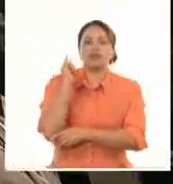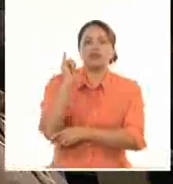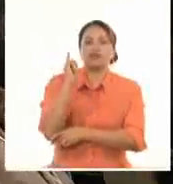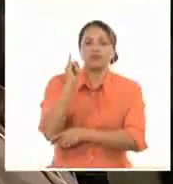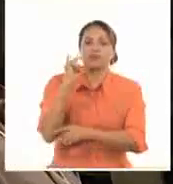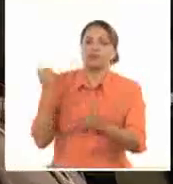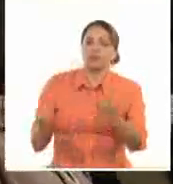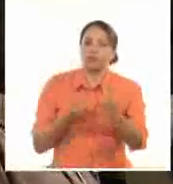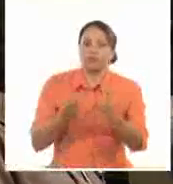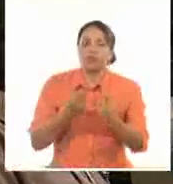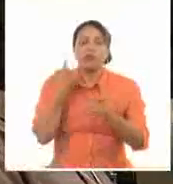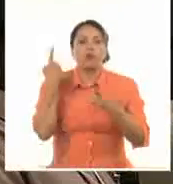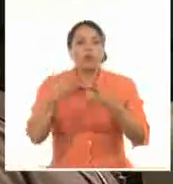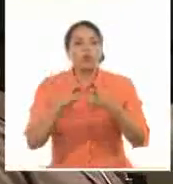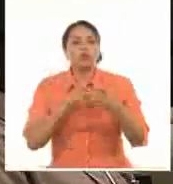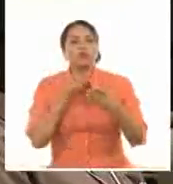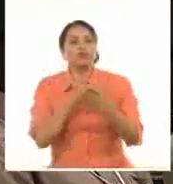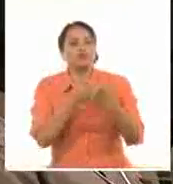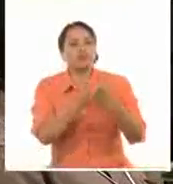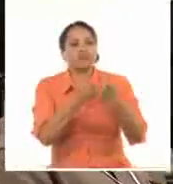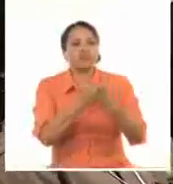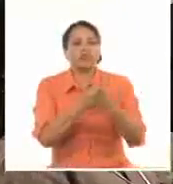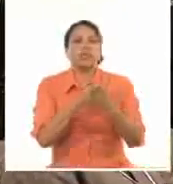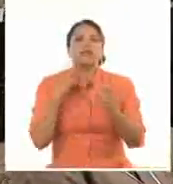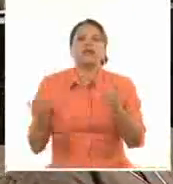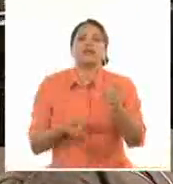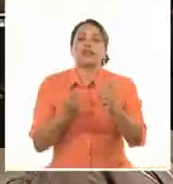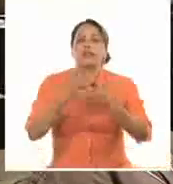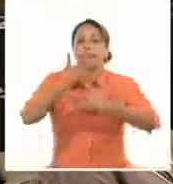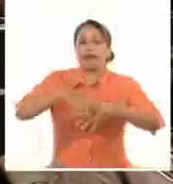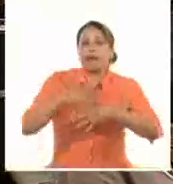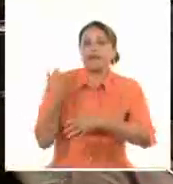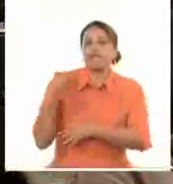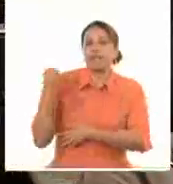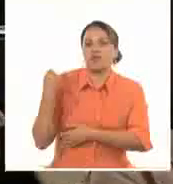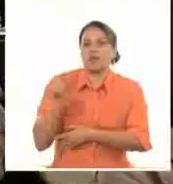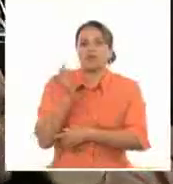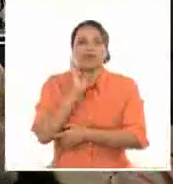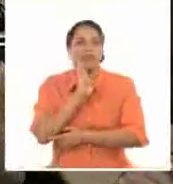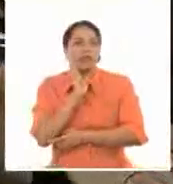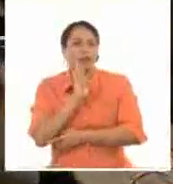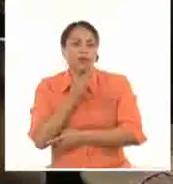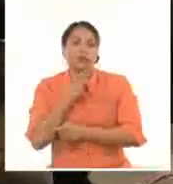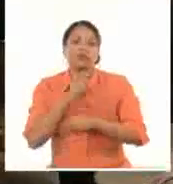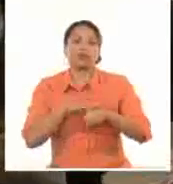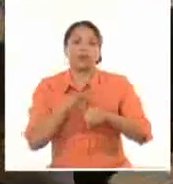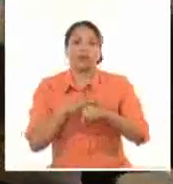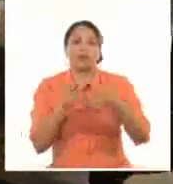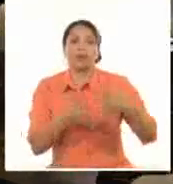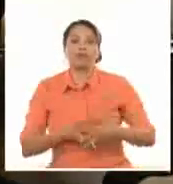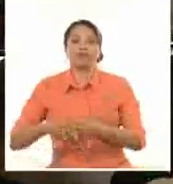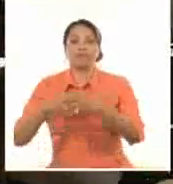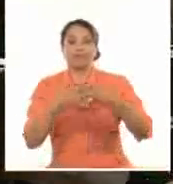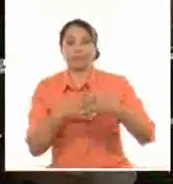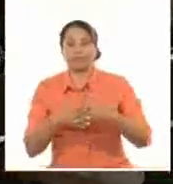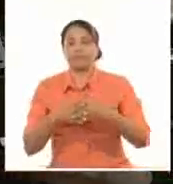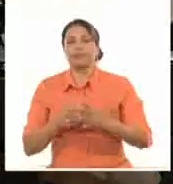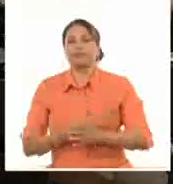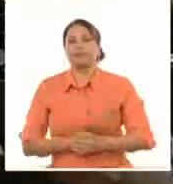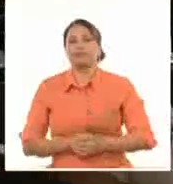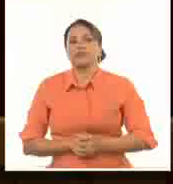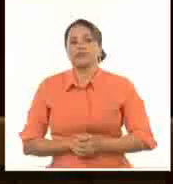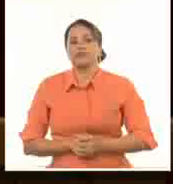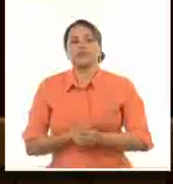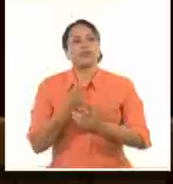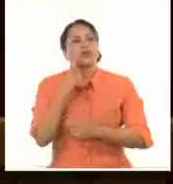los que enfrentaron con coraje en las calles la violencia inducida por los adversarios de la revolución. Son cientos